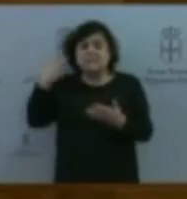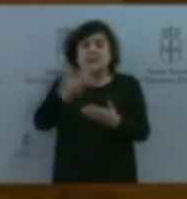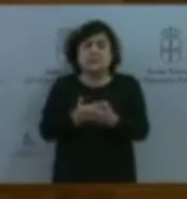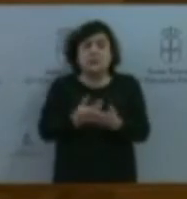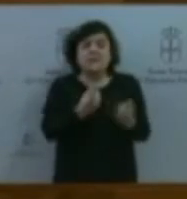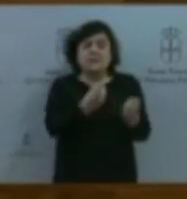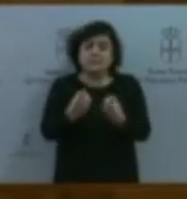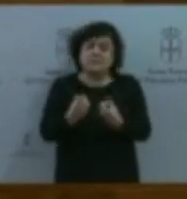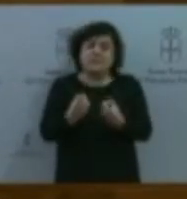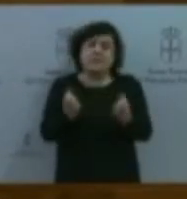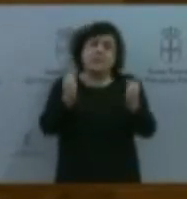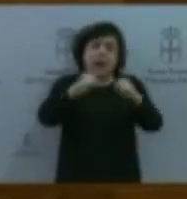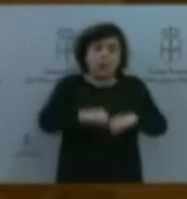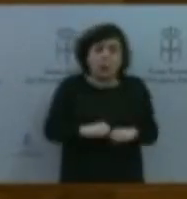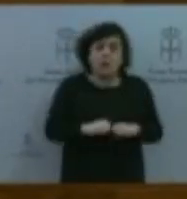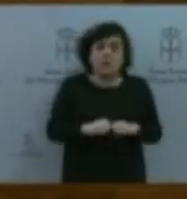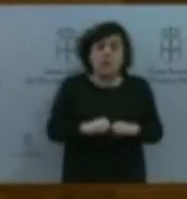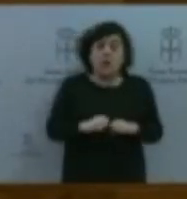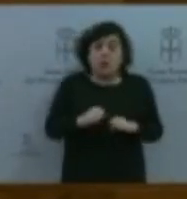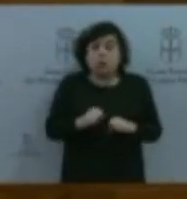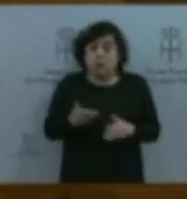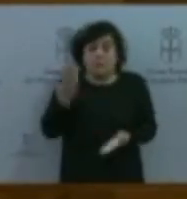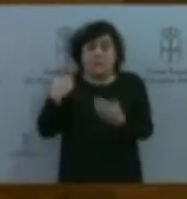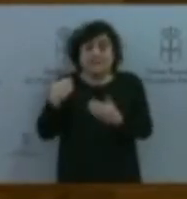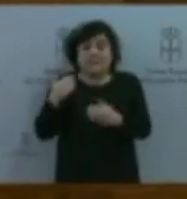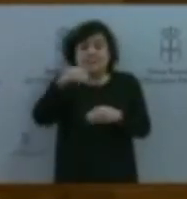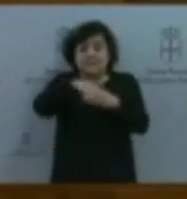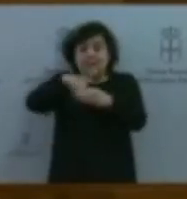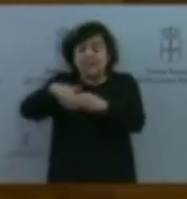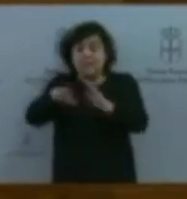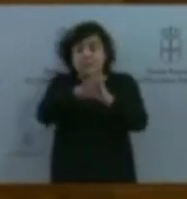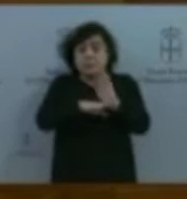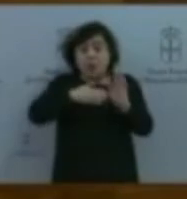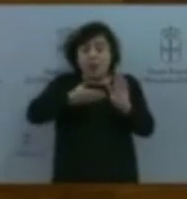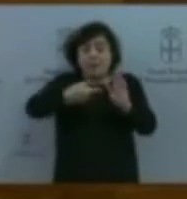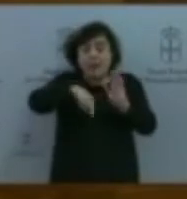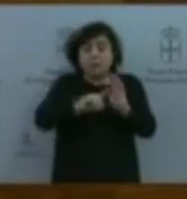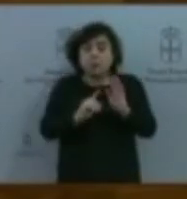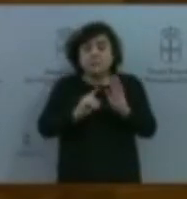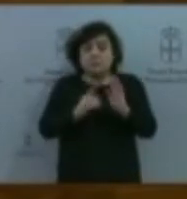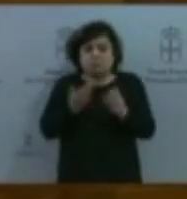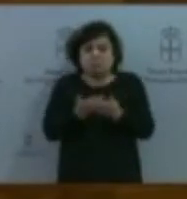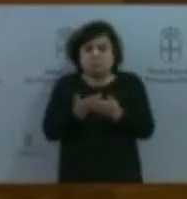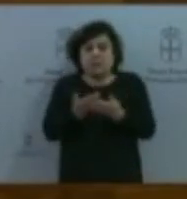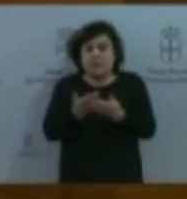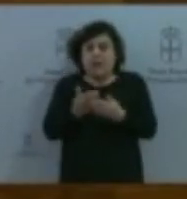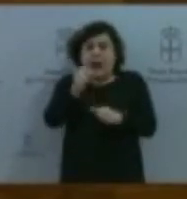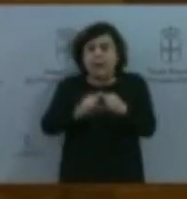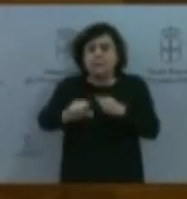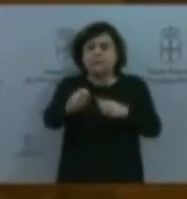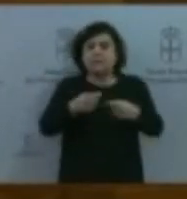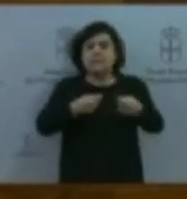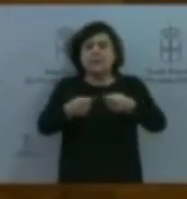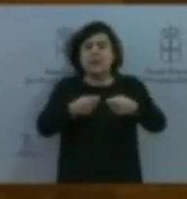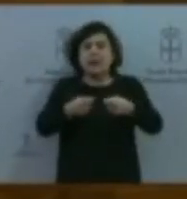planteamos un programa y a partir de ahí se empezó a negociar, y pasamos años de acercamiento y de extensión desde el